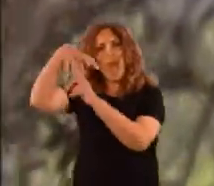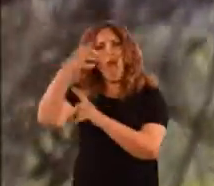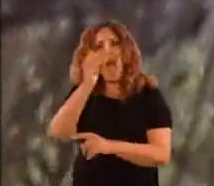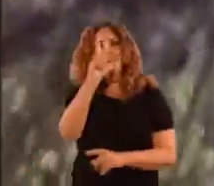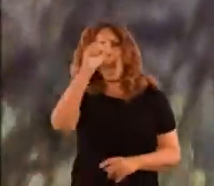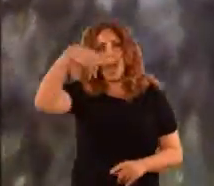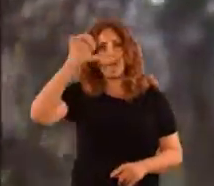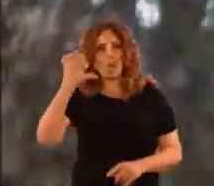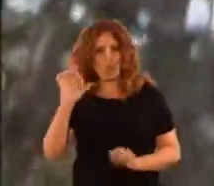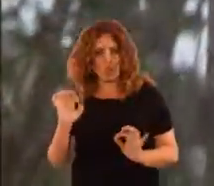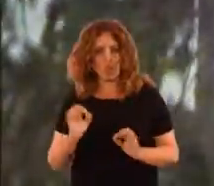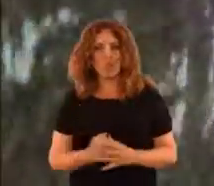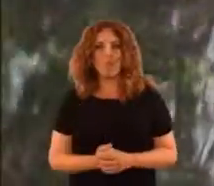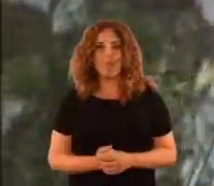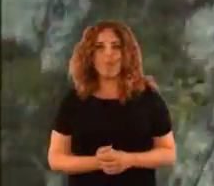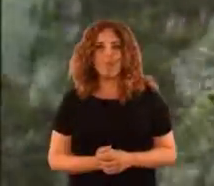blancos.